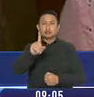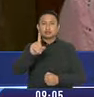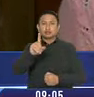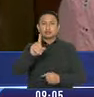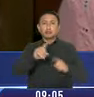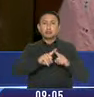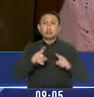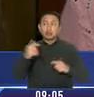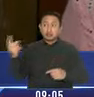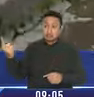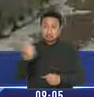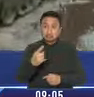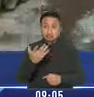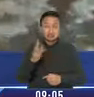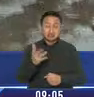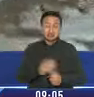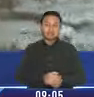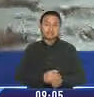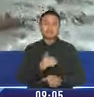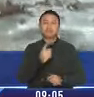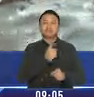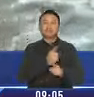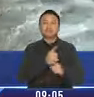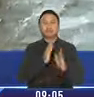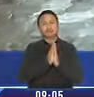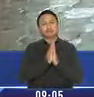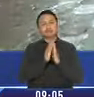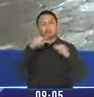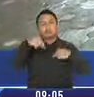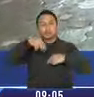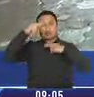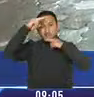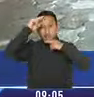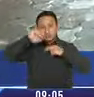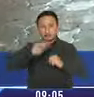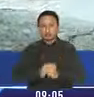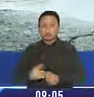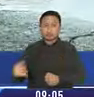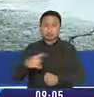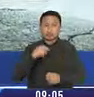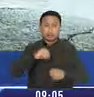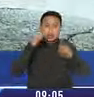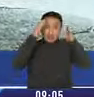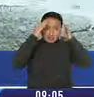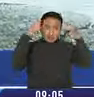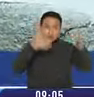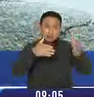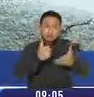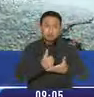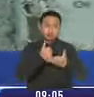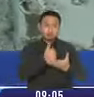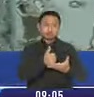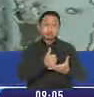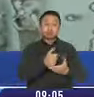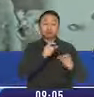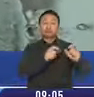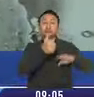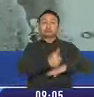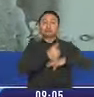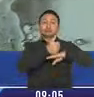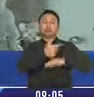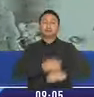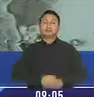pero no han venido. Por ello acudieron a nuestro noticiero con la esperanza de ser escuchados y atendidos por las